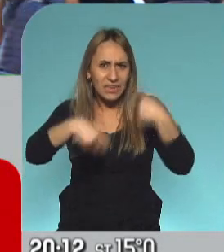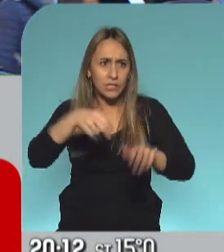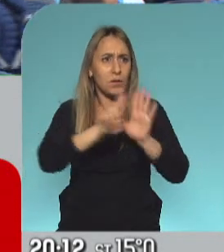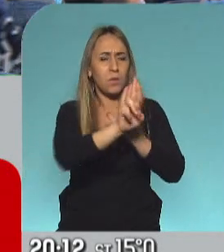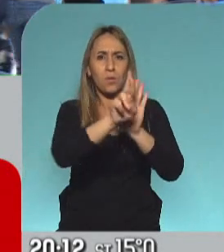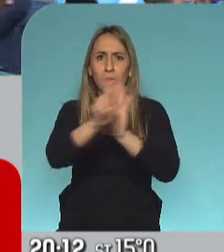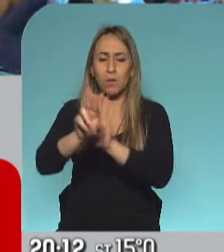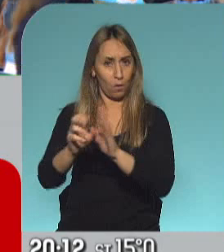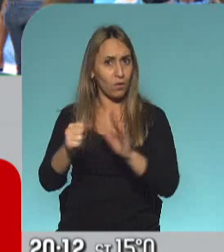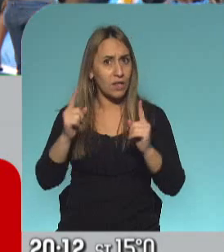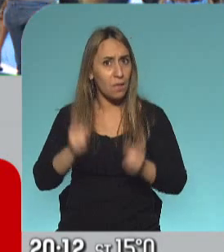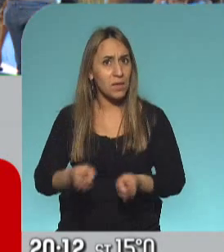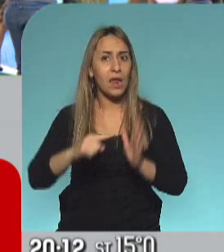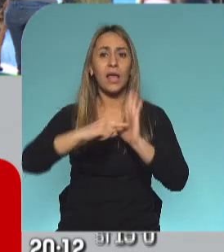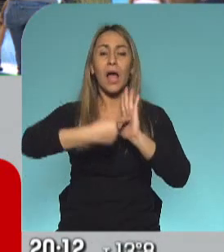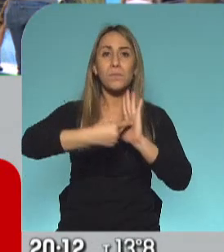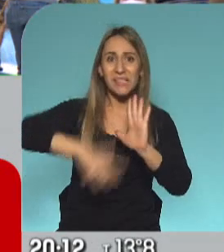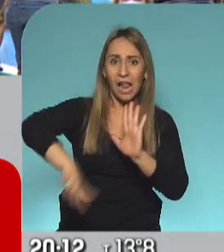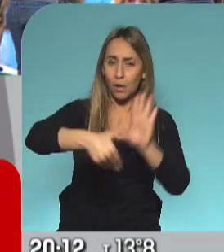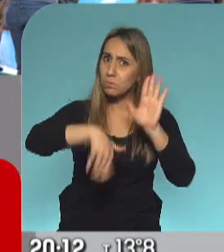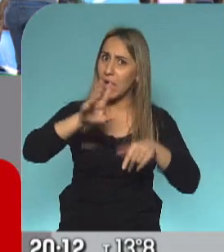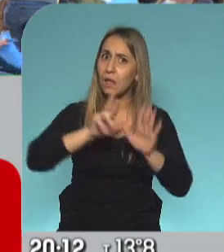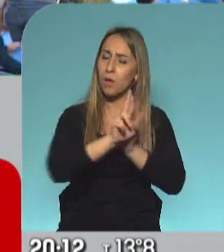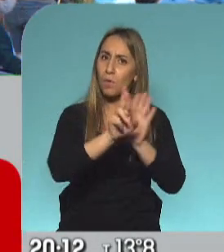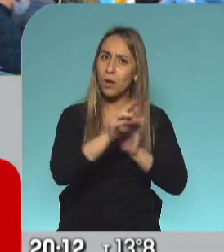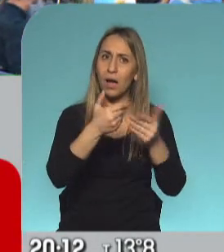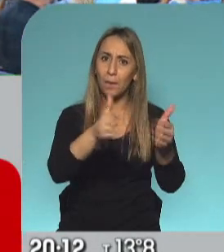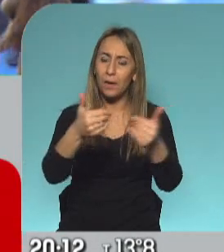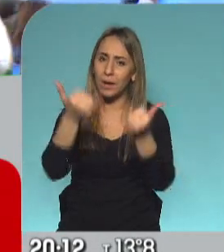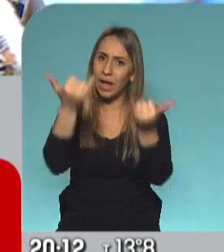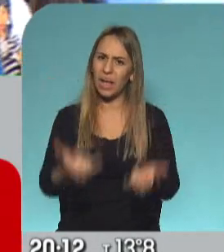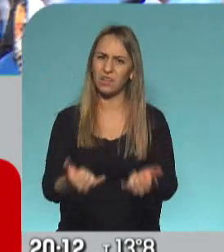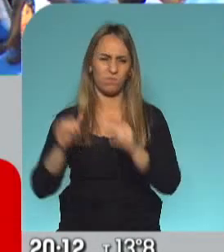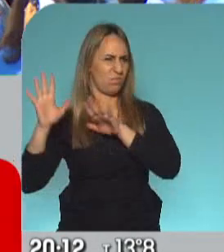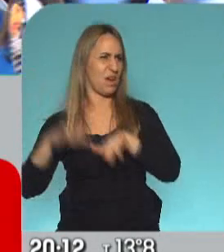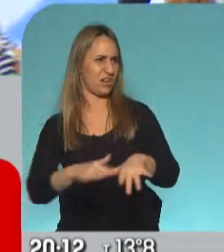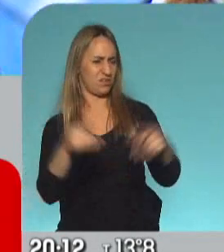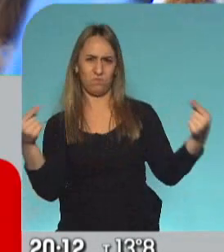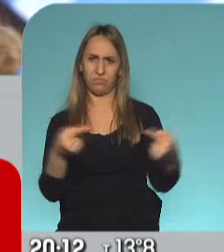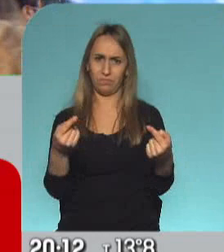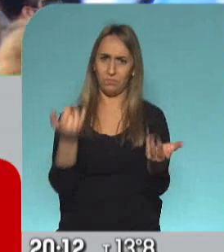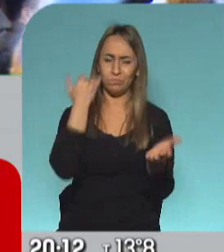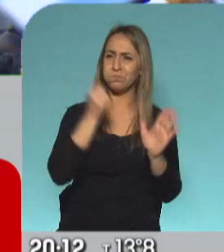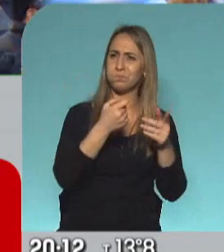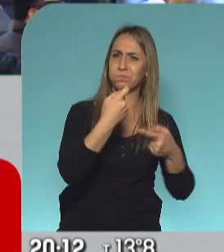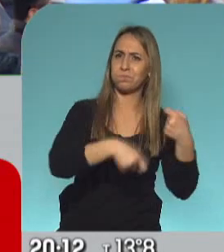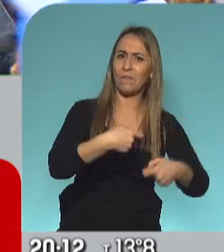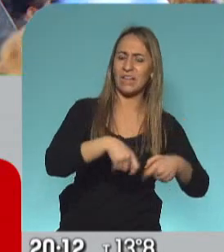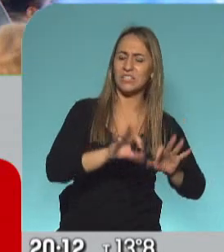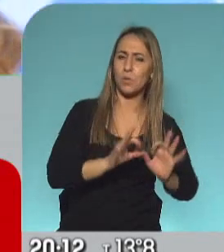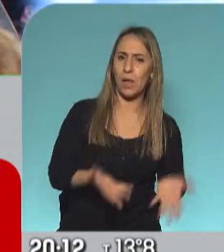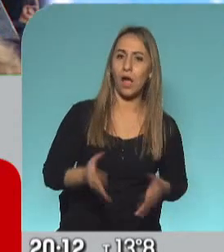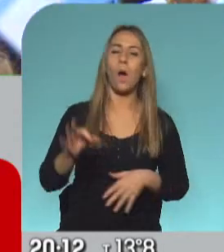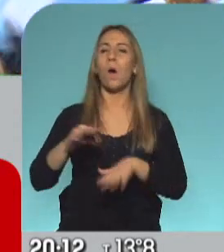ciudad de Buenos Aires, con todas las aperturas que hay, es atinada una marcha contra la cuarentena? ¿Es una marcha contra la cuarentena o es una marcha contra